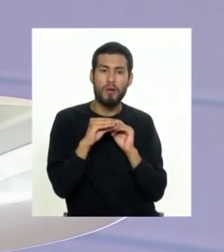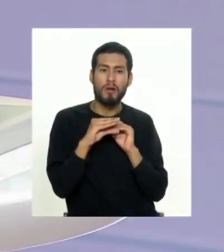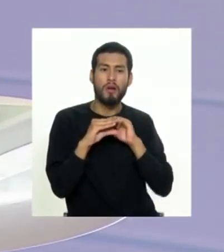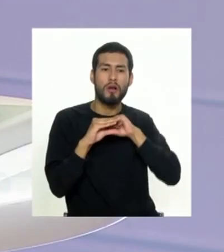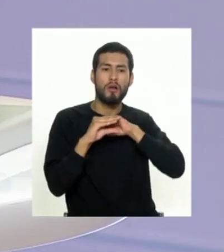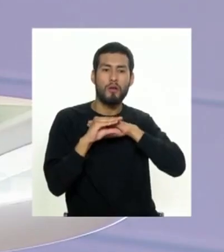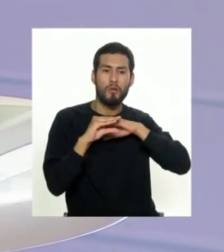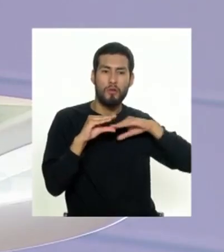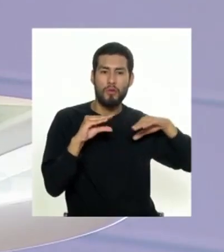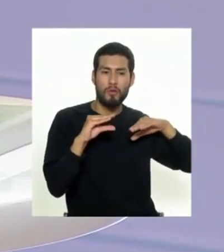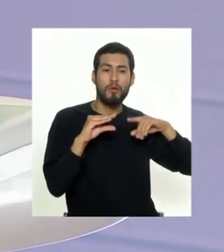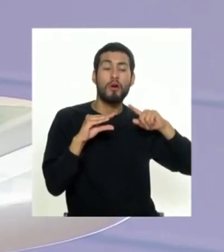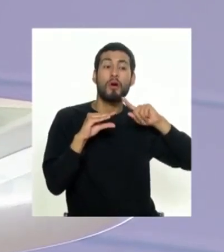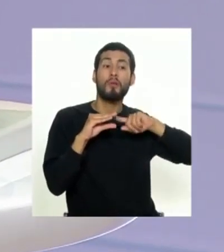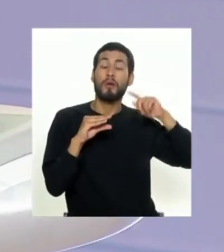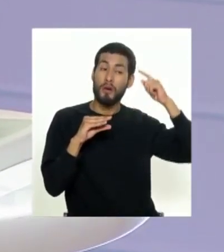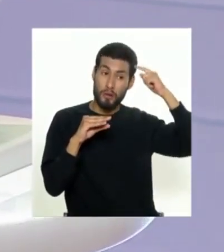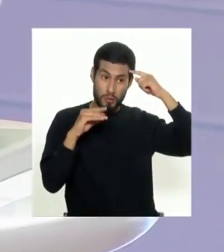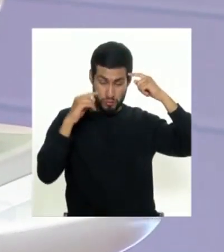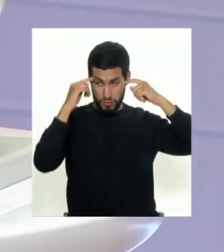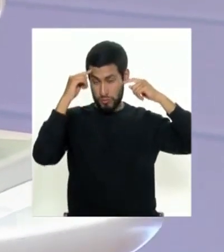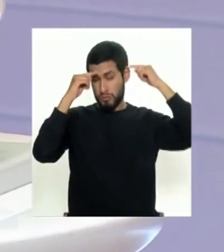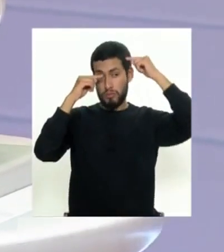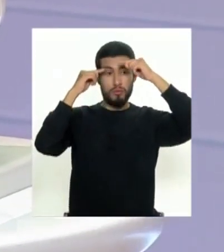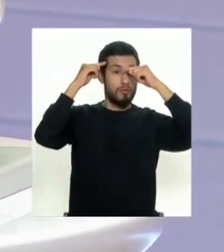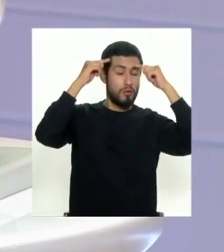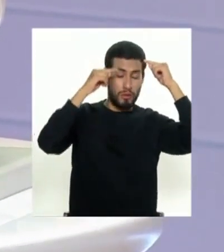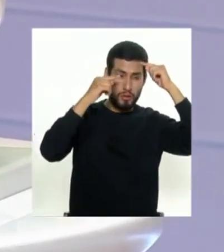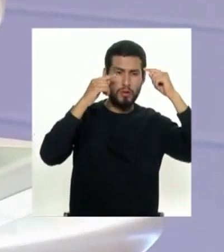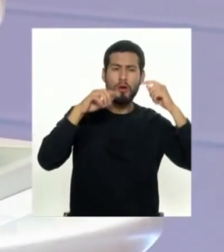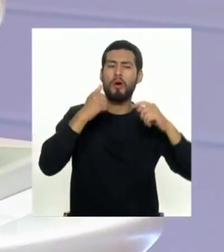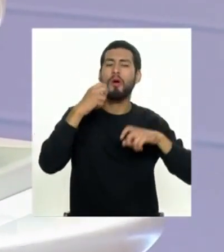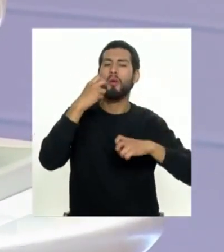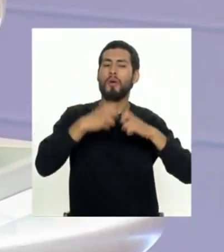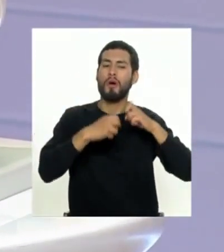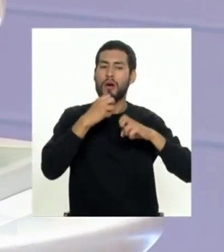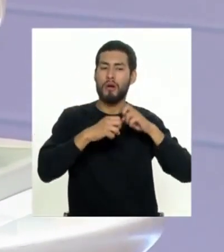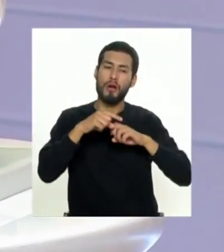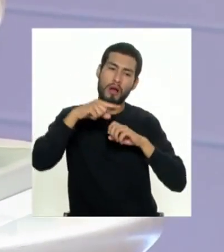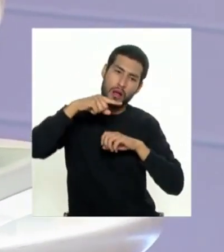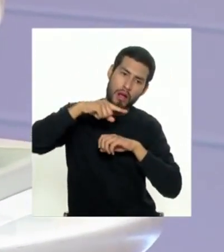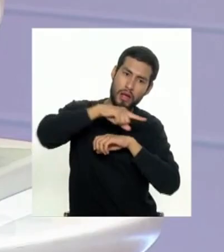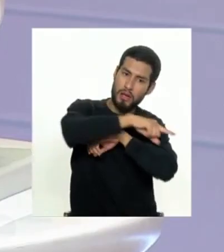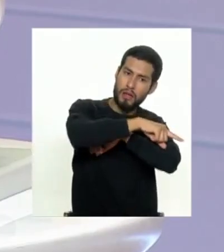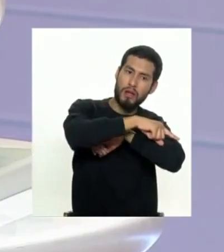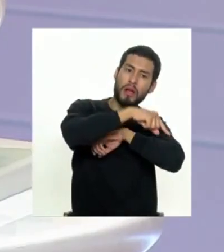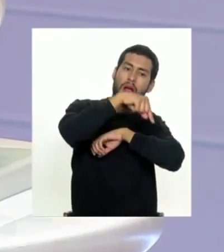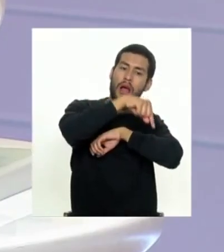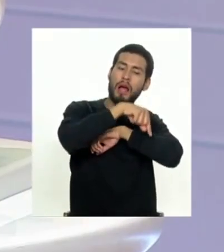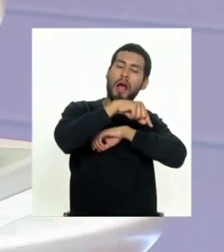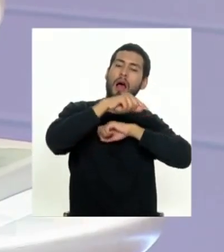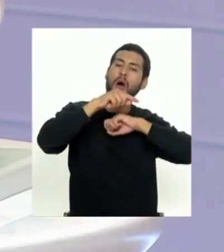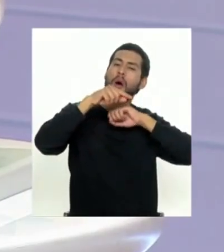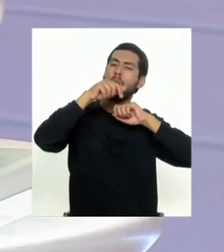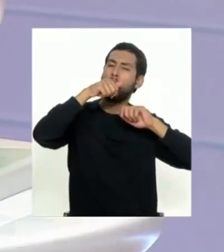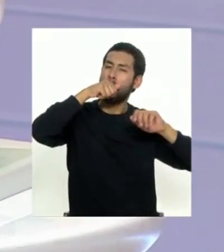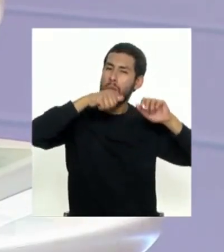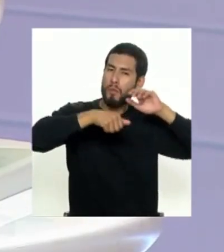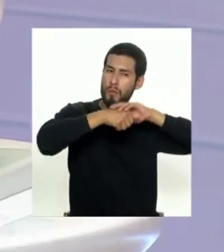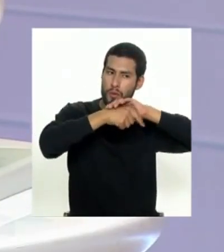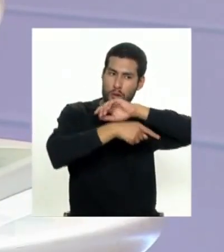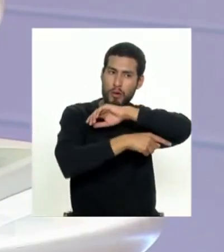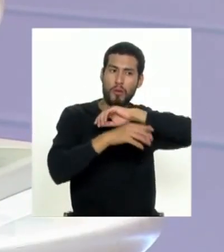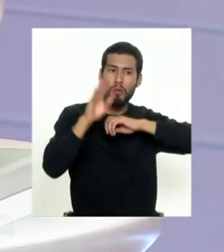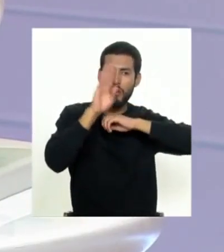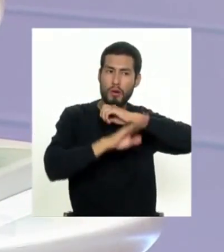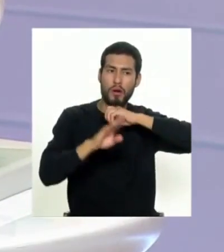de vértigo, de laberintitis, es un problema de oído interno. Es algo que está protegido,